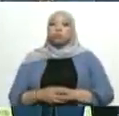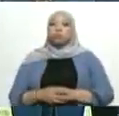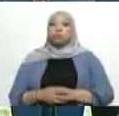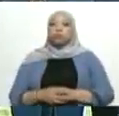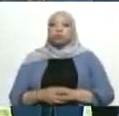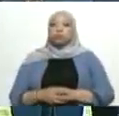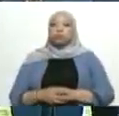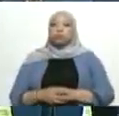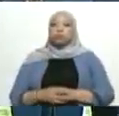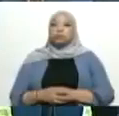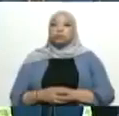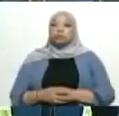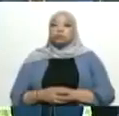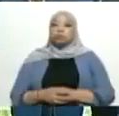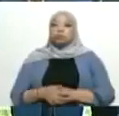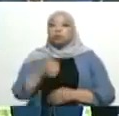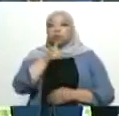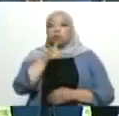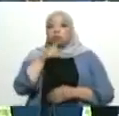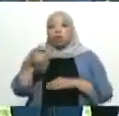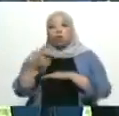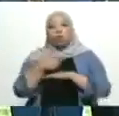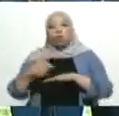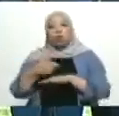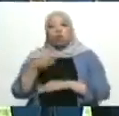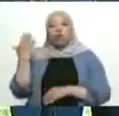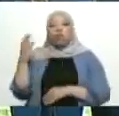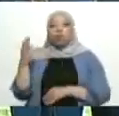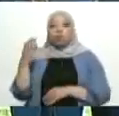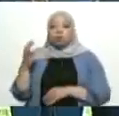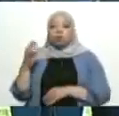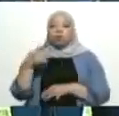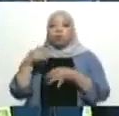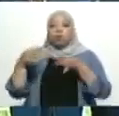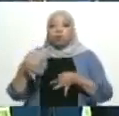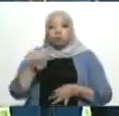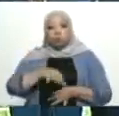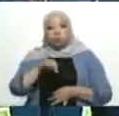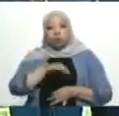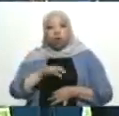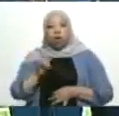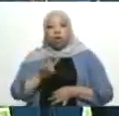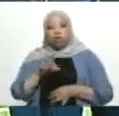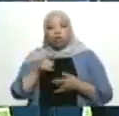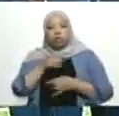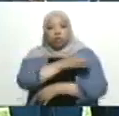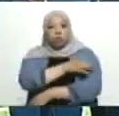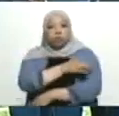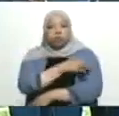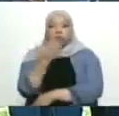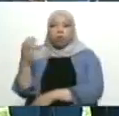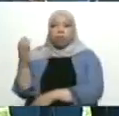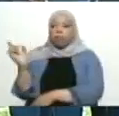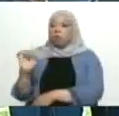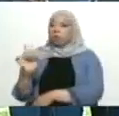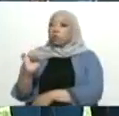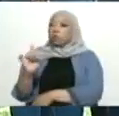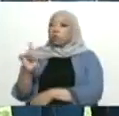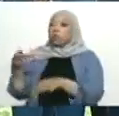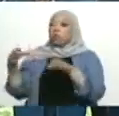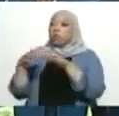La oligarquía, ¿quién gobernaba en Colombia? ¿En verdad era solo la oligarquía? No, gobernaban los